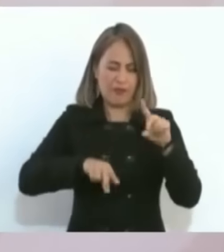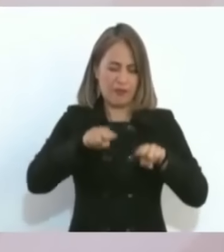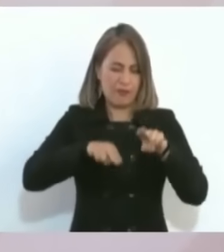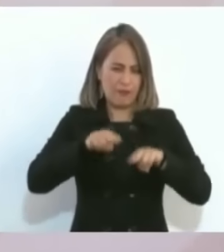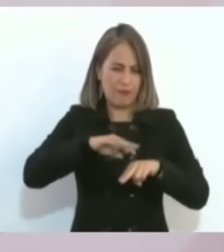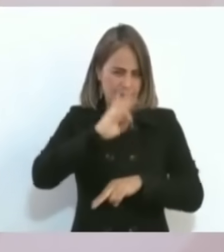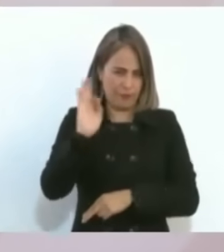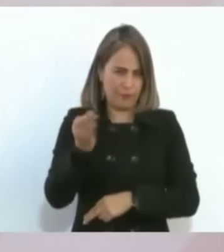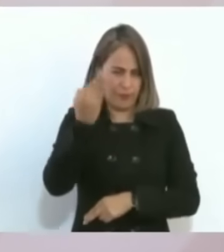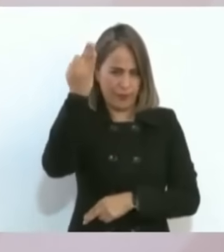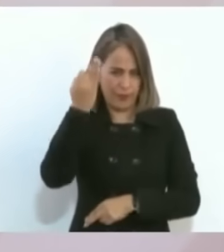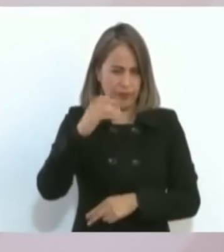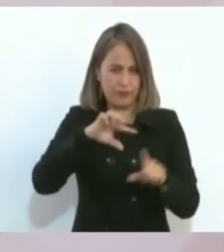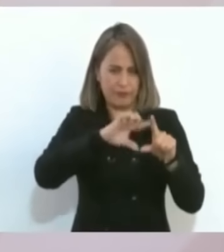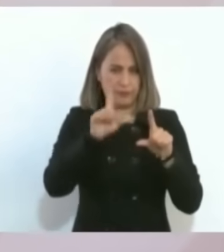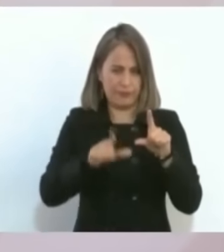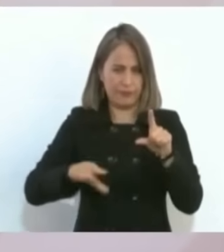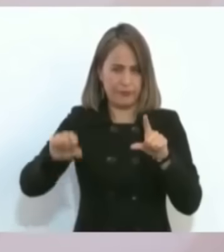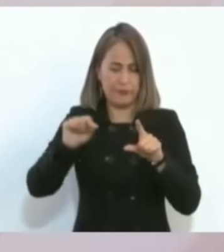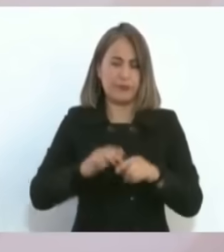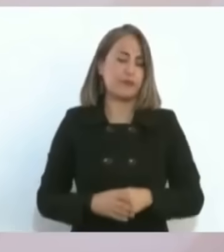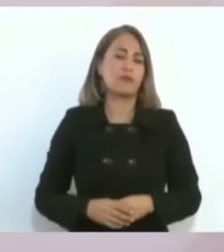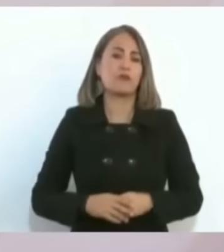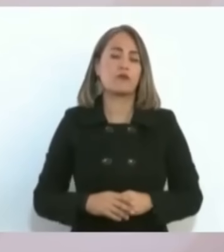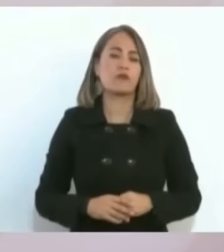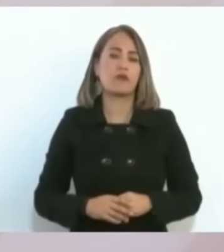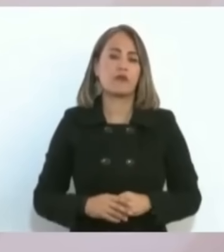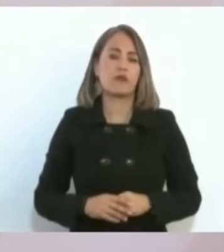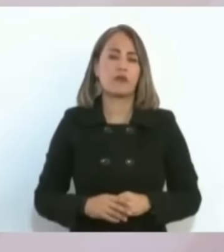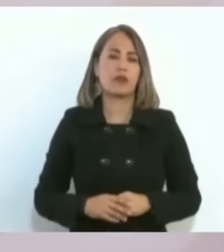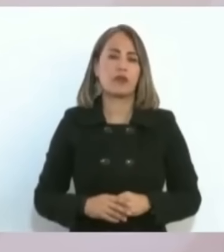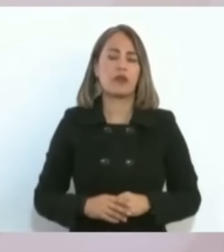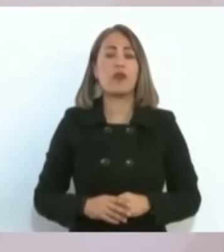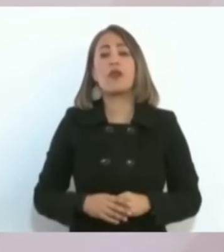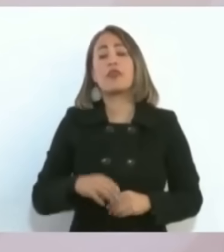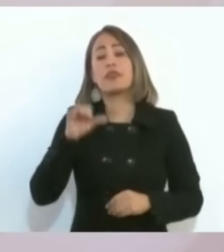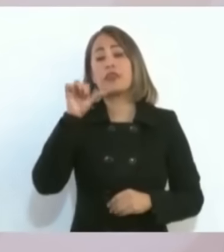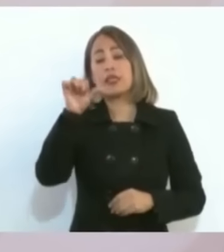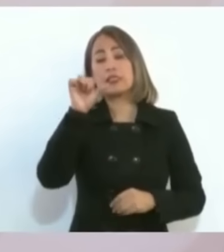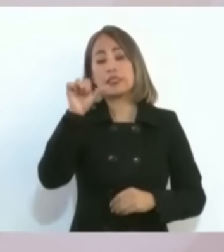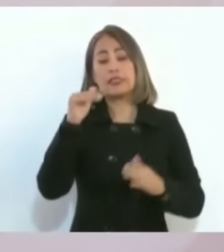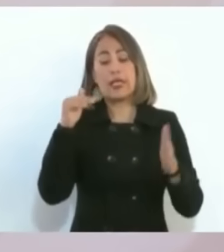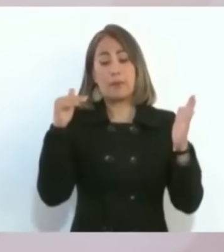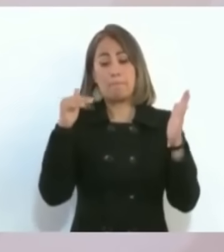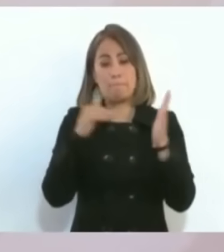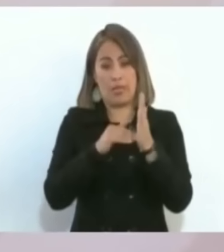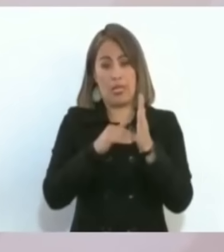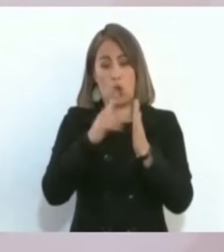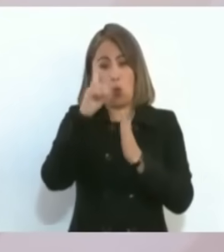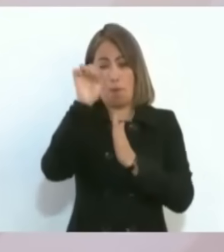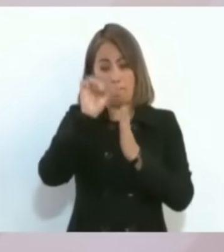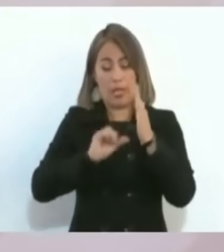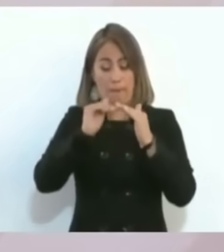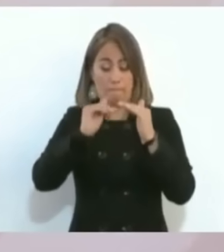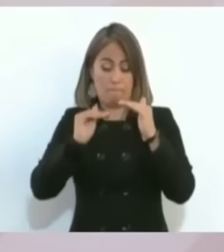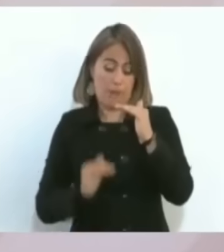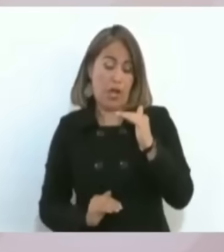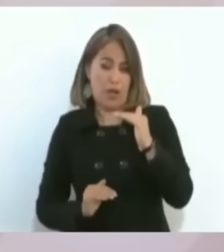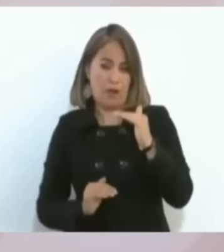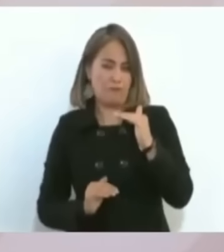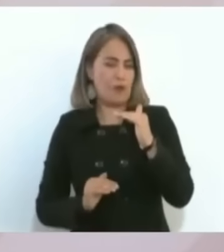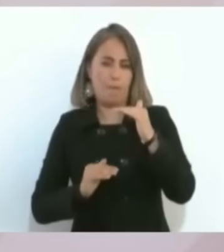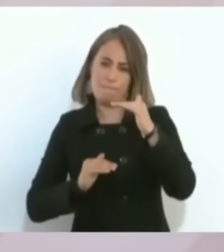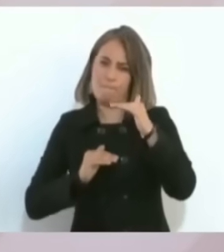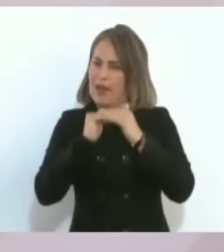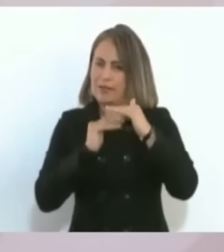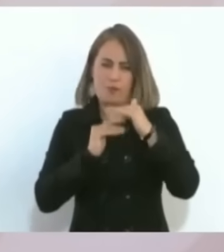que ninguno va a ganar menos de 16 mil pesos mensuales. Ya ese es el mínimo, de